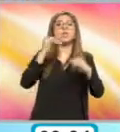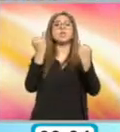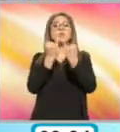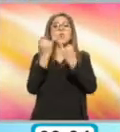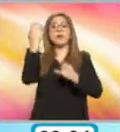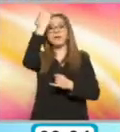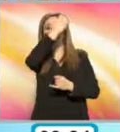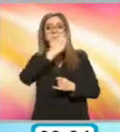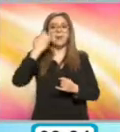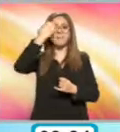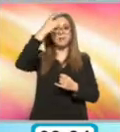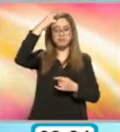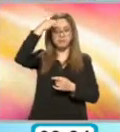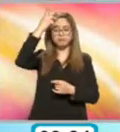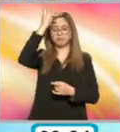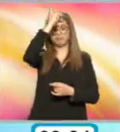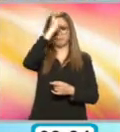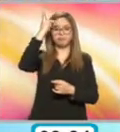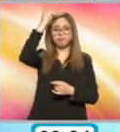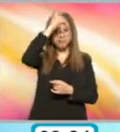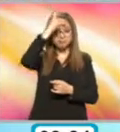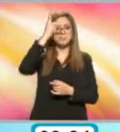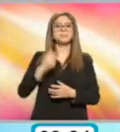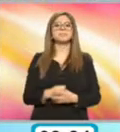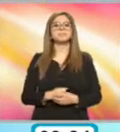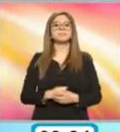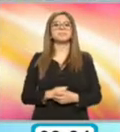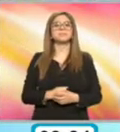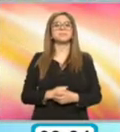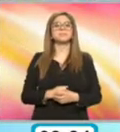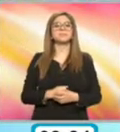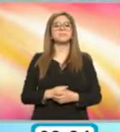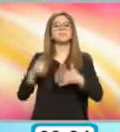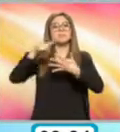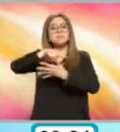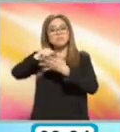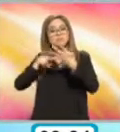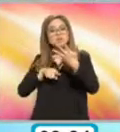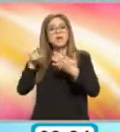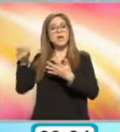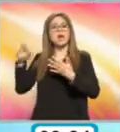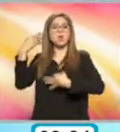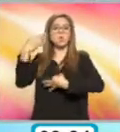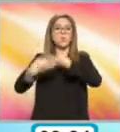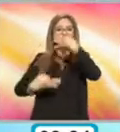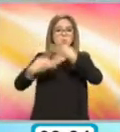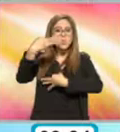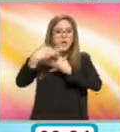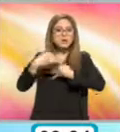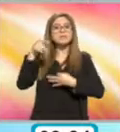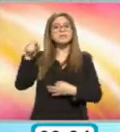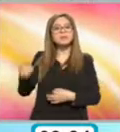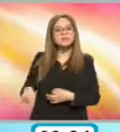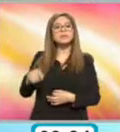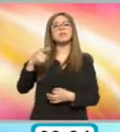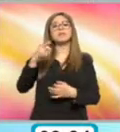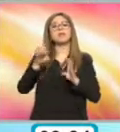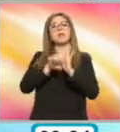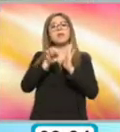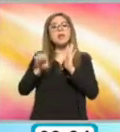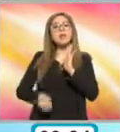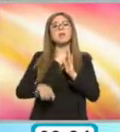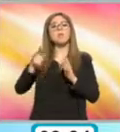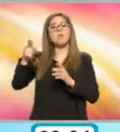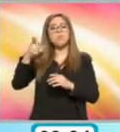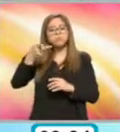psicológicos, y desde luego todo eso se le aporta al juez, y en este procedimiento oral empieza el procedimiento